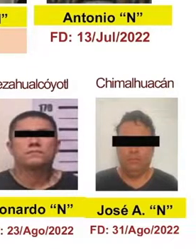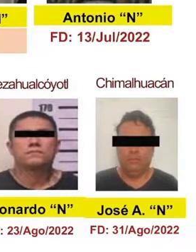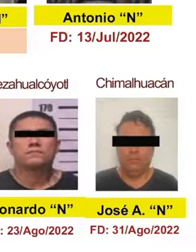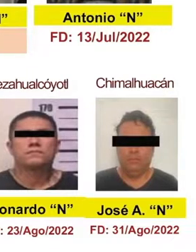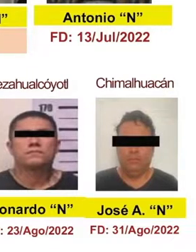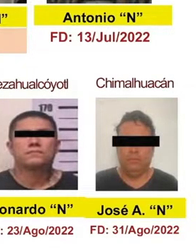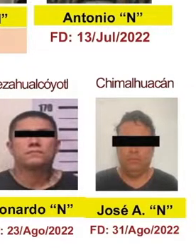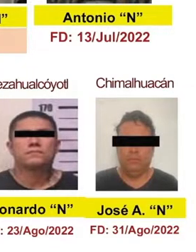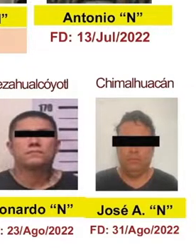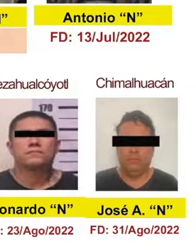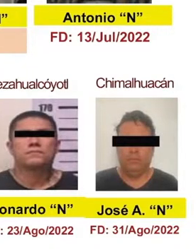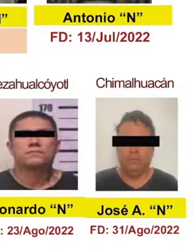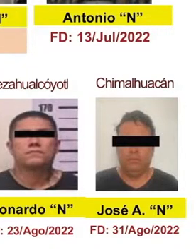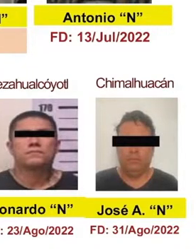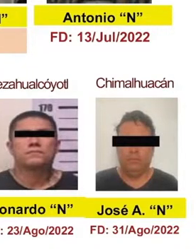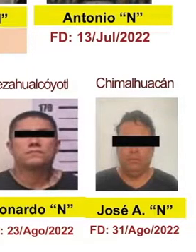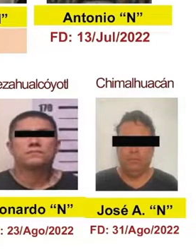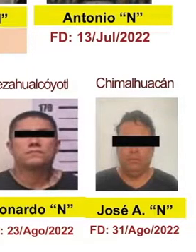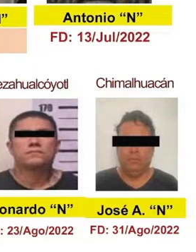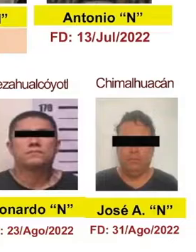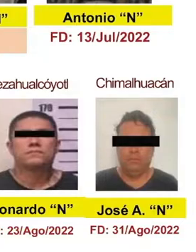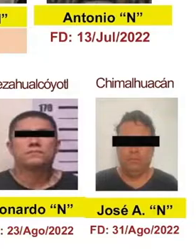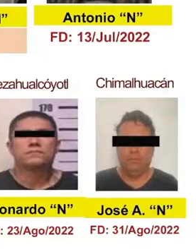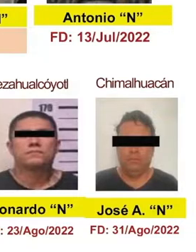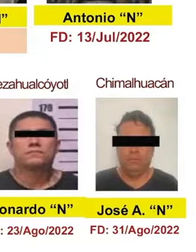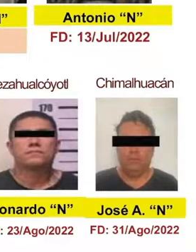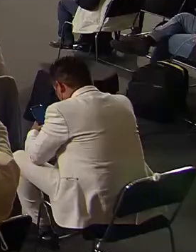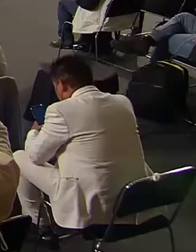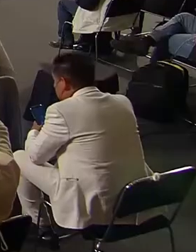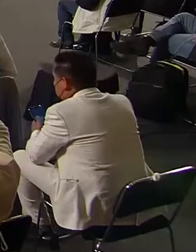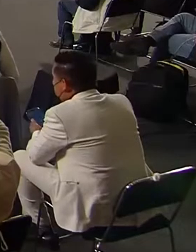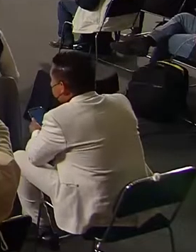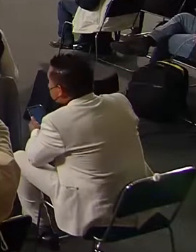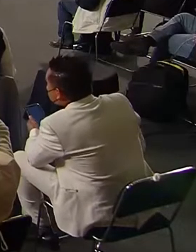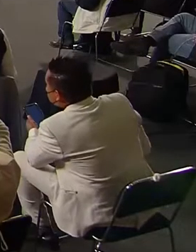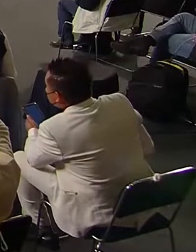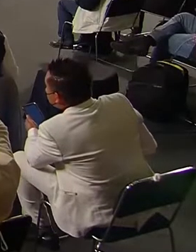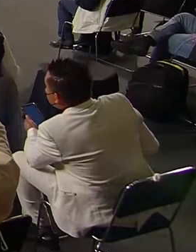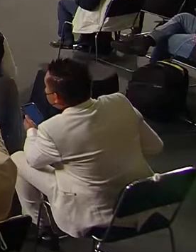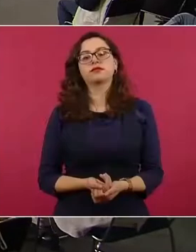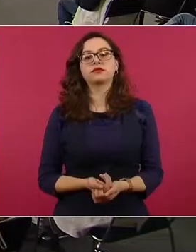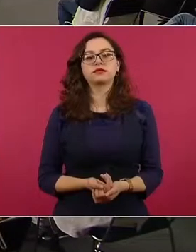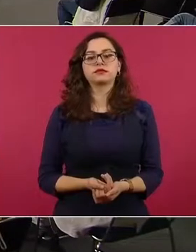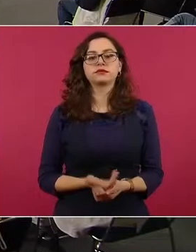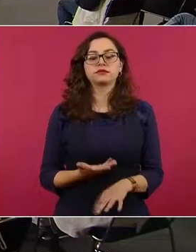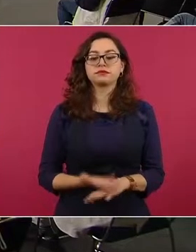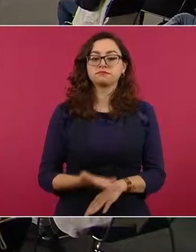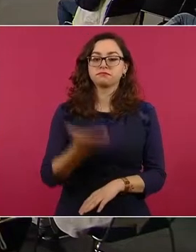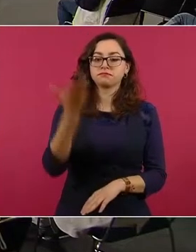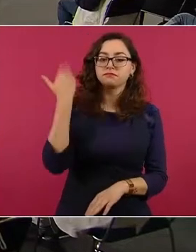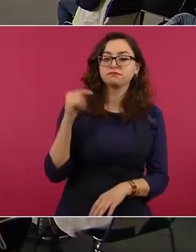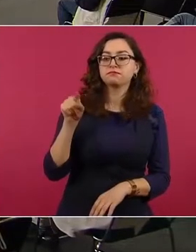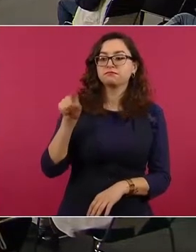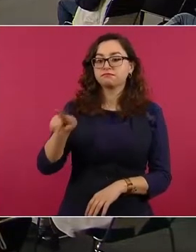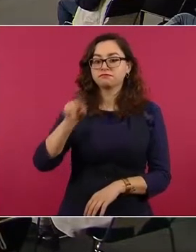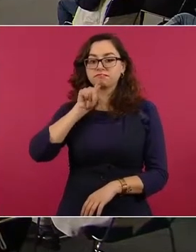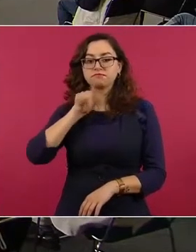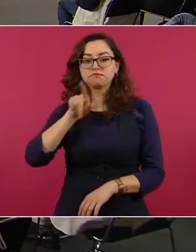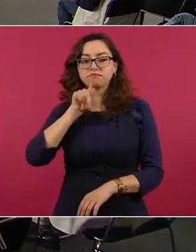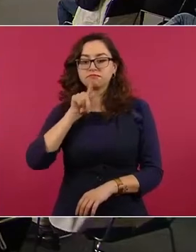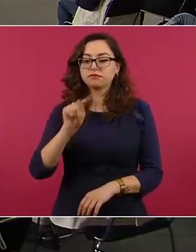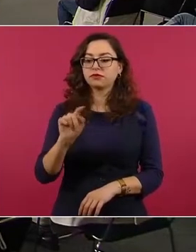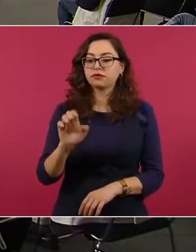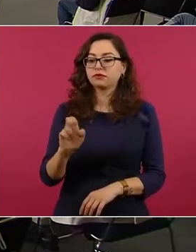Secretaría de Defensa Nacional, informar que el pasado 4 de septiembre en Jalisco, en Tepalpa, detuvieron